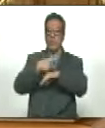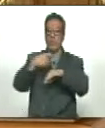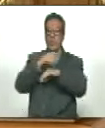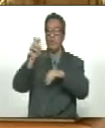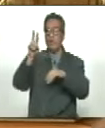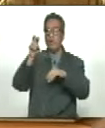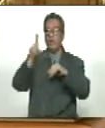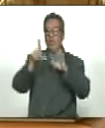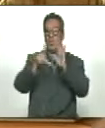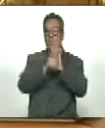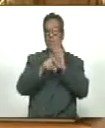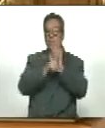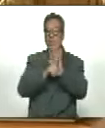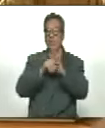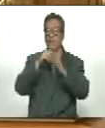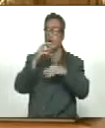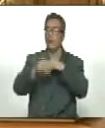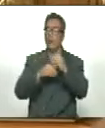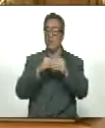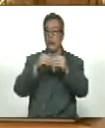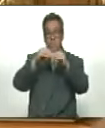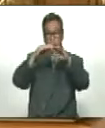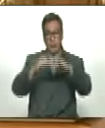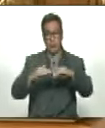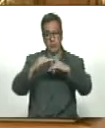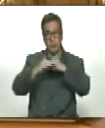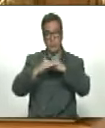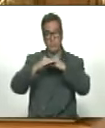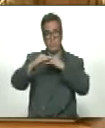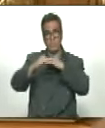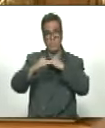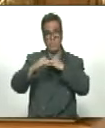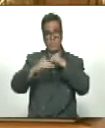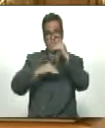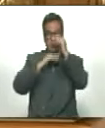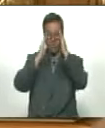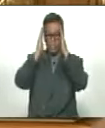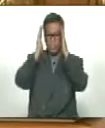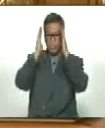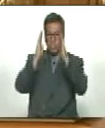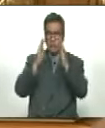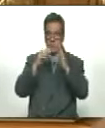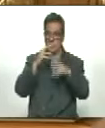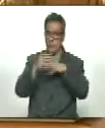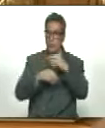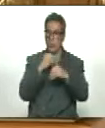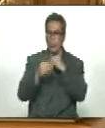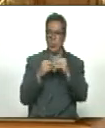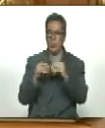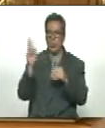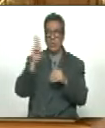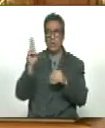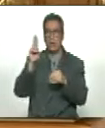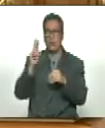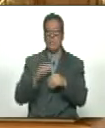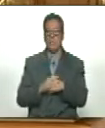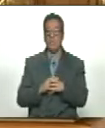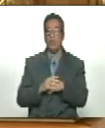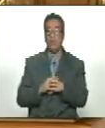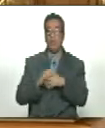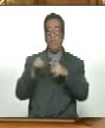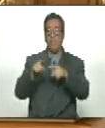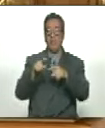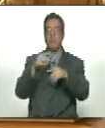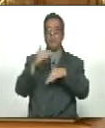nueva ley? Estabilizar el tipo de cambio atendiendo a lo causado por la República, se